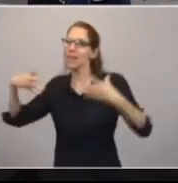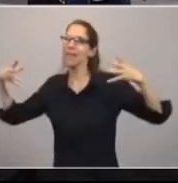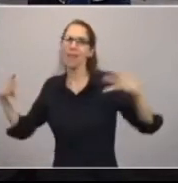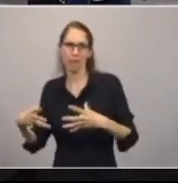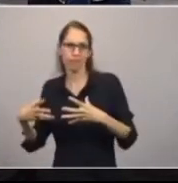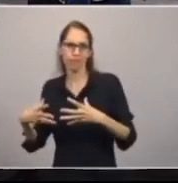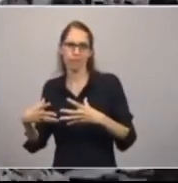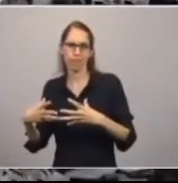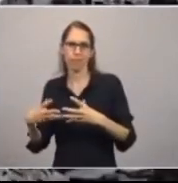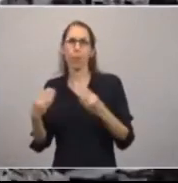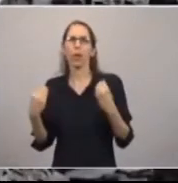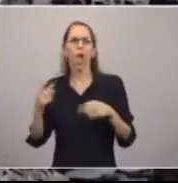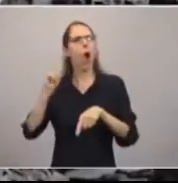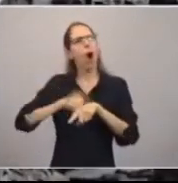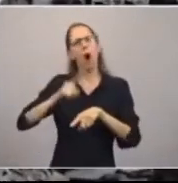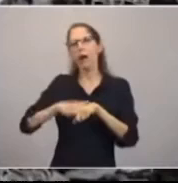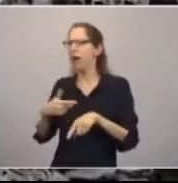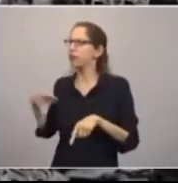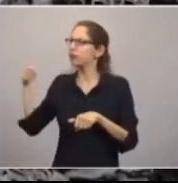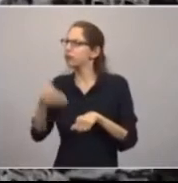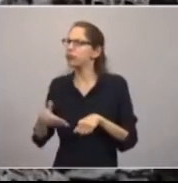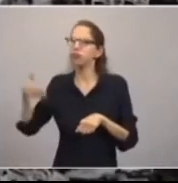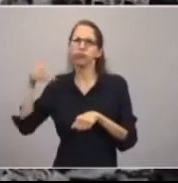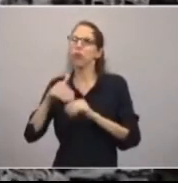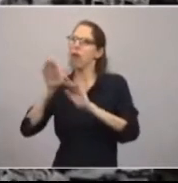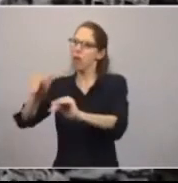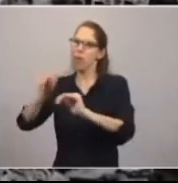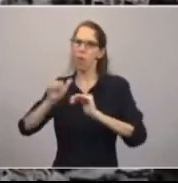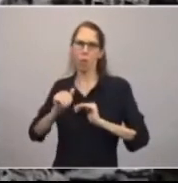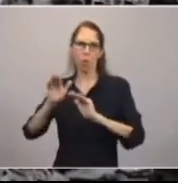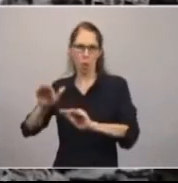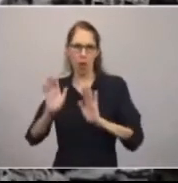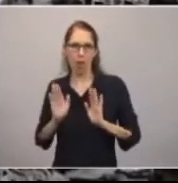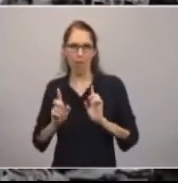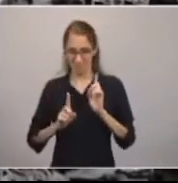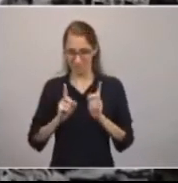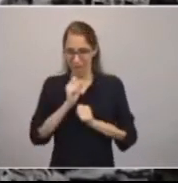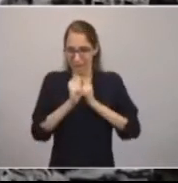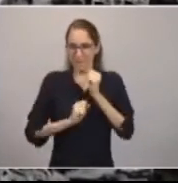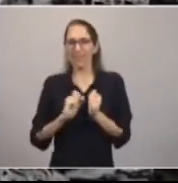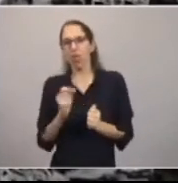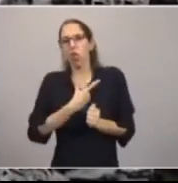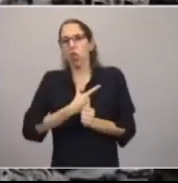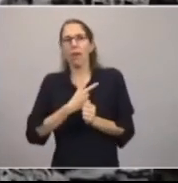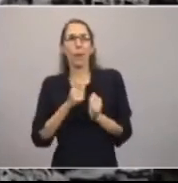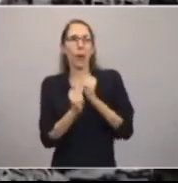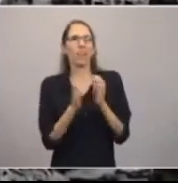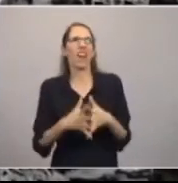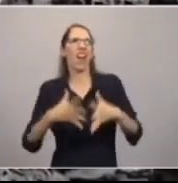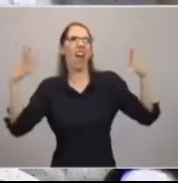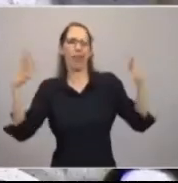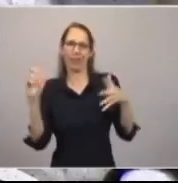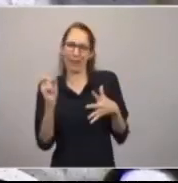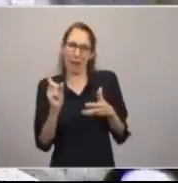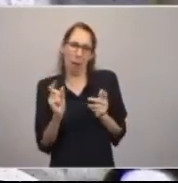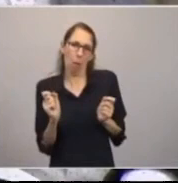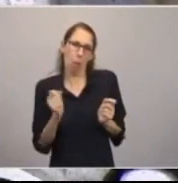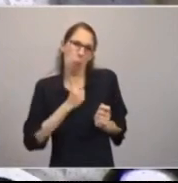veces el empresario de una pequeña empresa, primero que es trabajador también de su